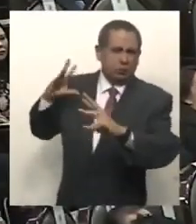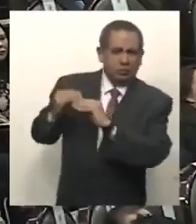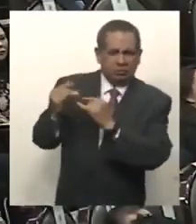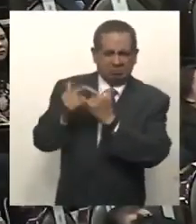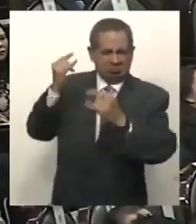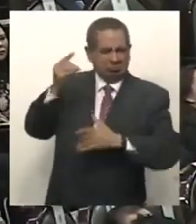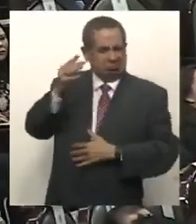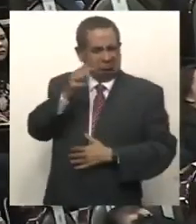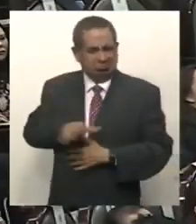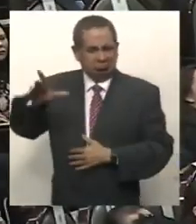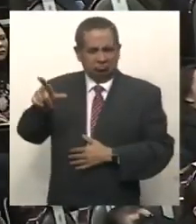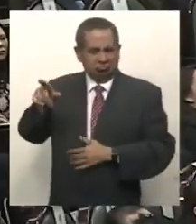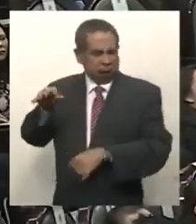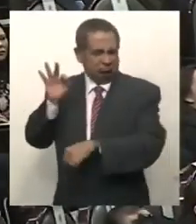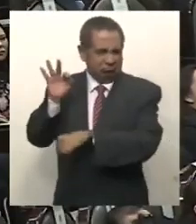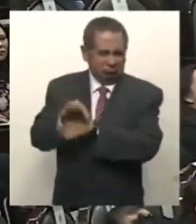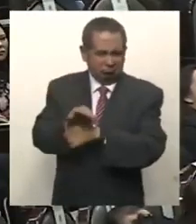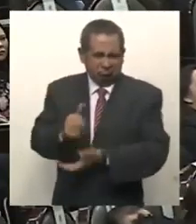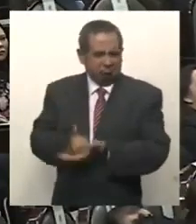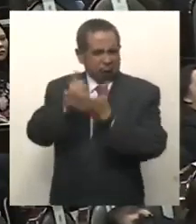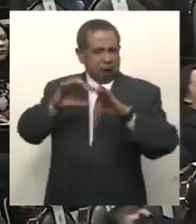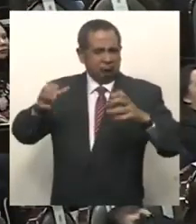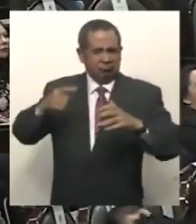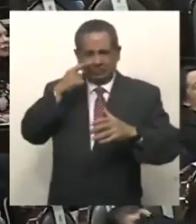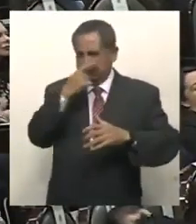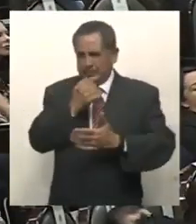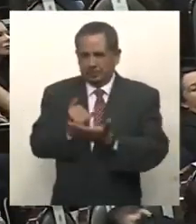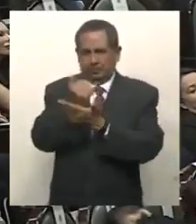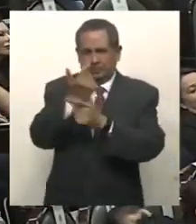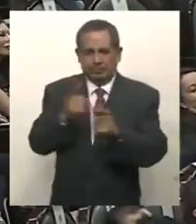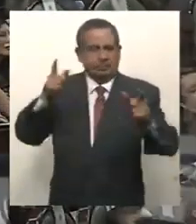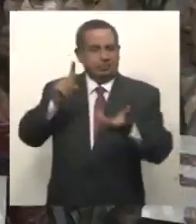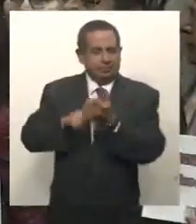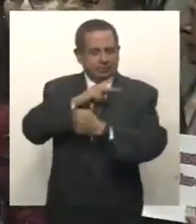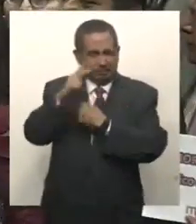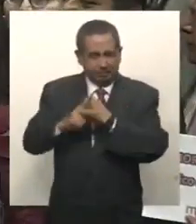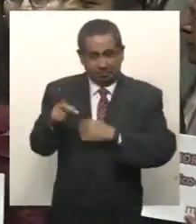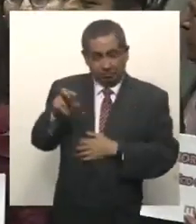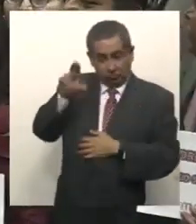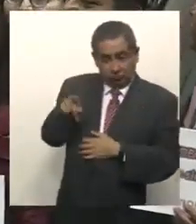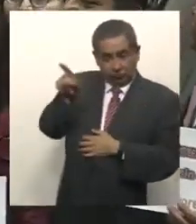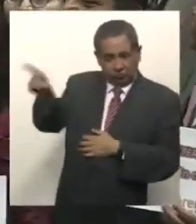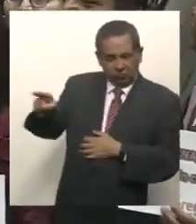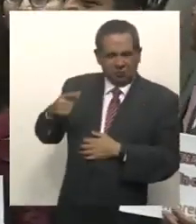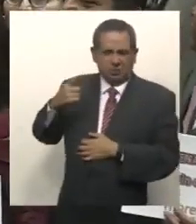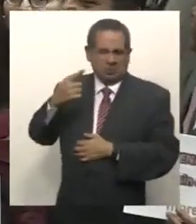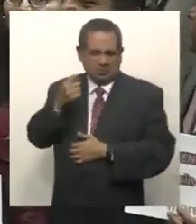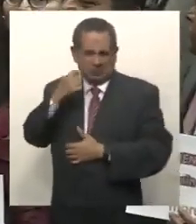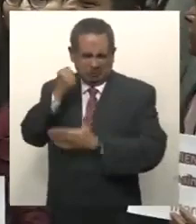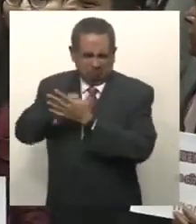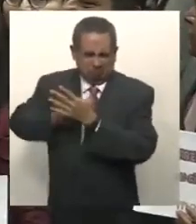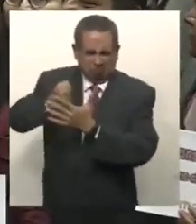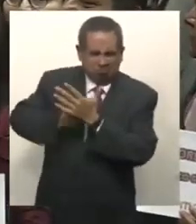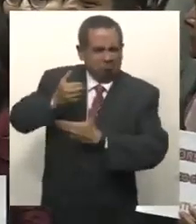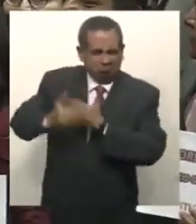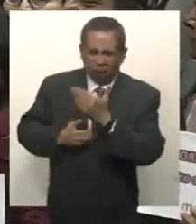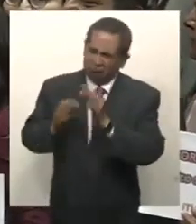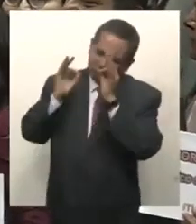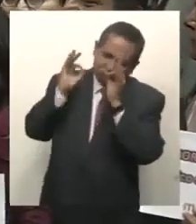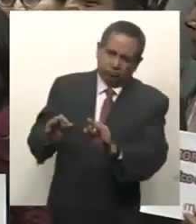contribuido de manera notable a lo que es la democracia en el país. Porfirio es un luchador social,